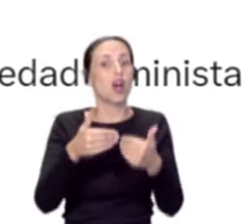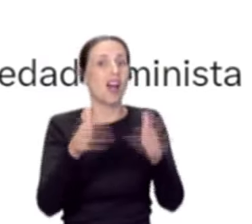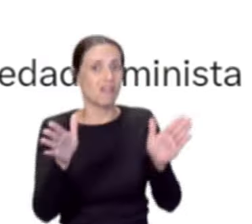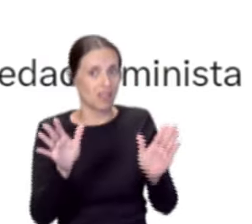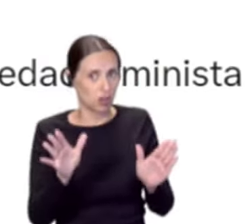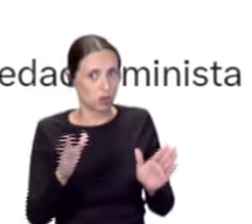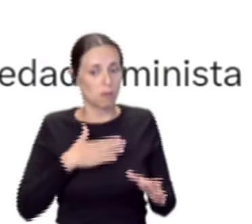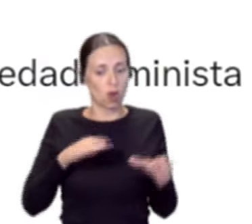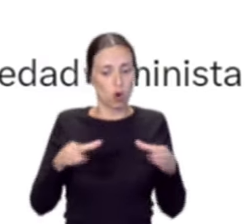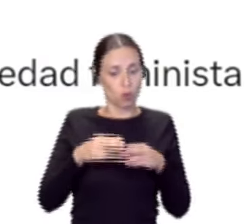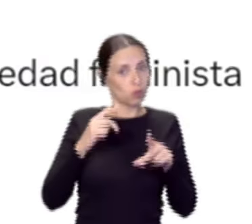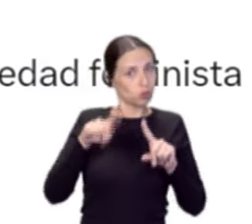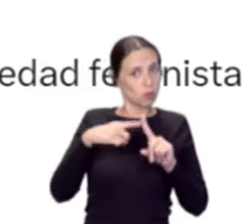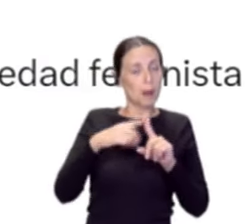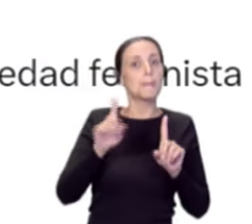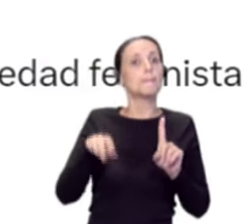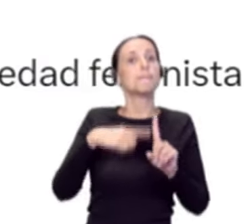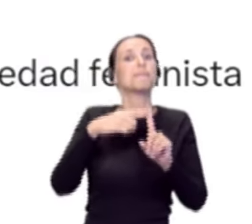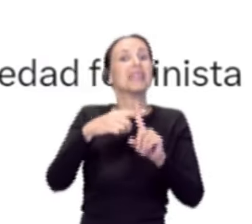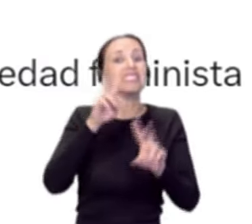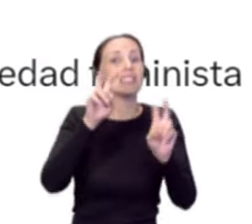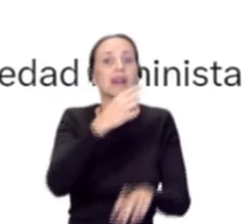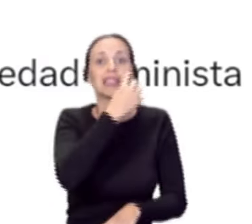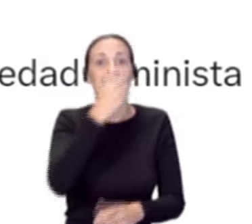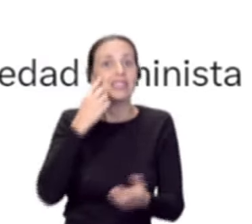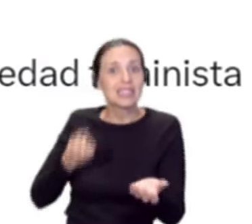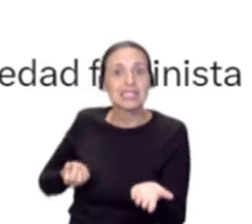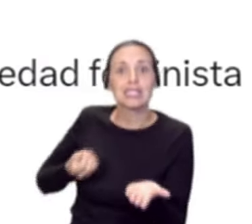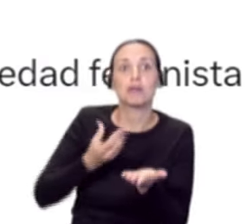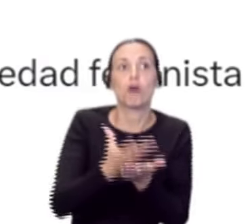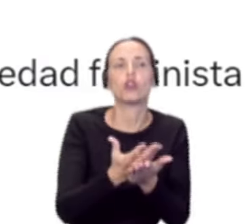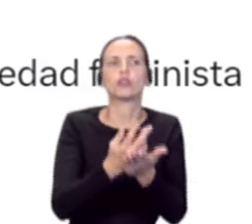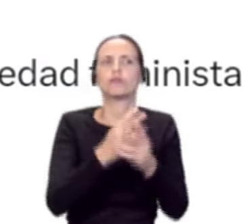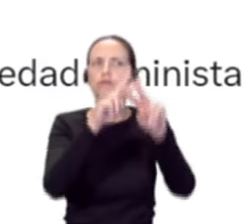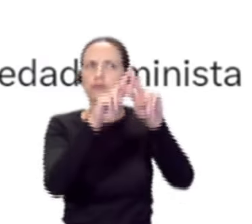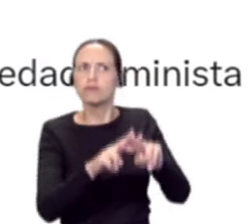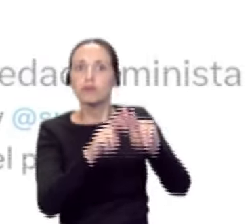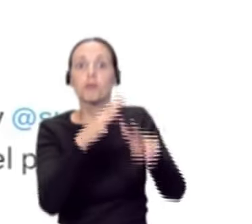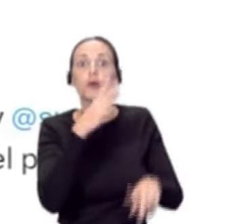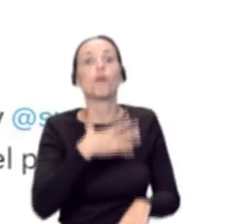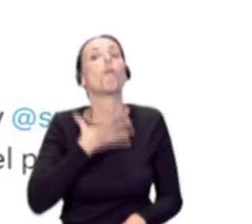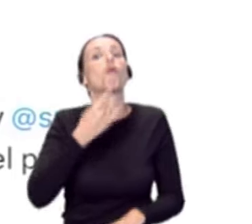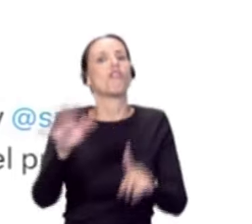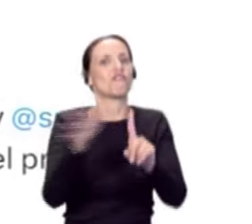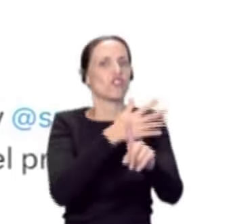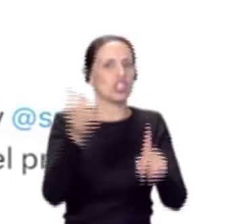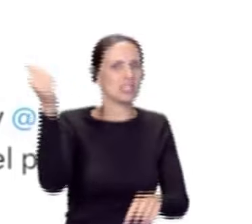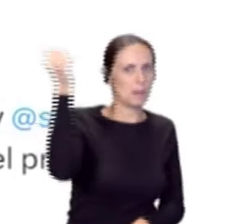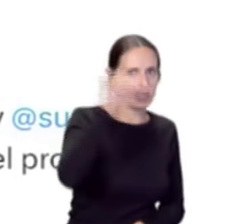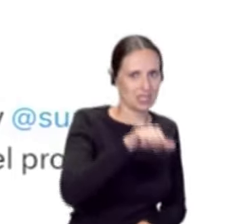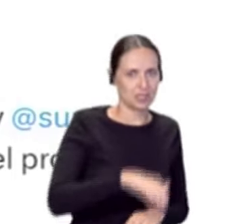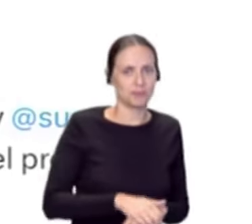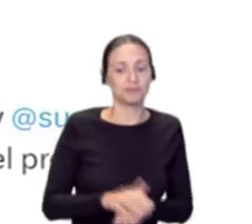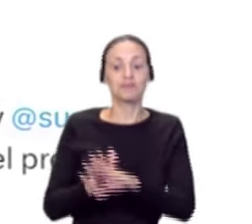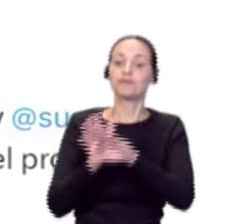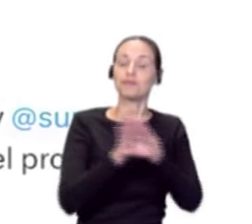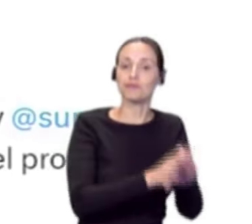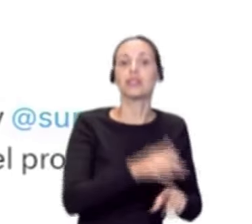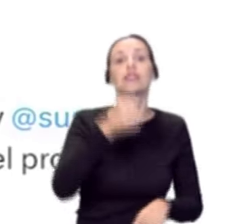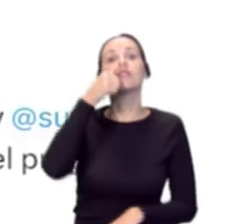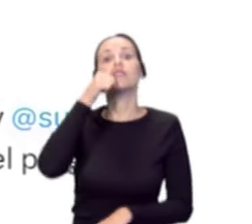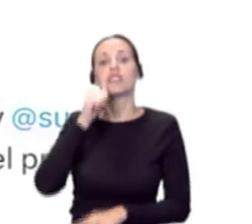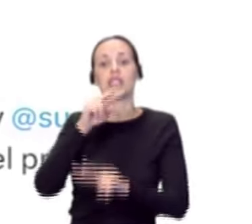investigando esos testimonios sobre posibles casos de violencia machista. Eso por un lado. Y por otro, el presidente del gobierno, Pedro Sánchez, ha expresado